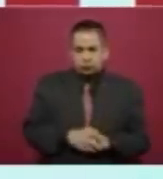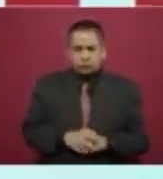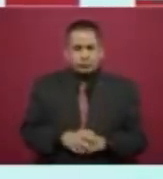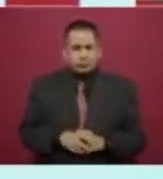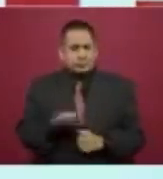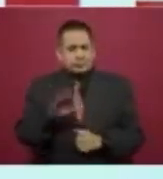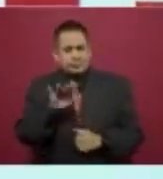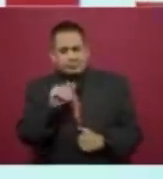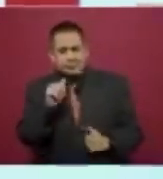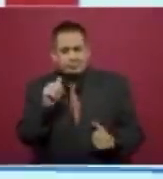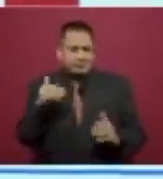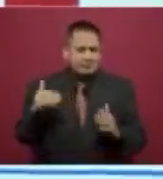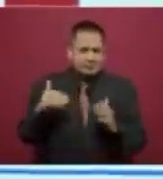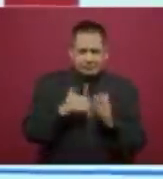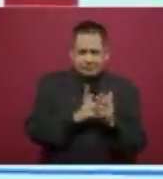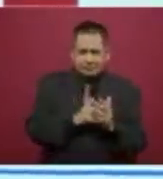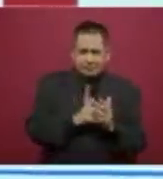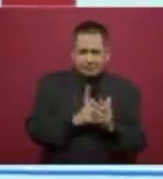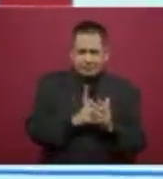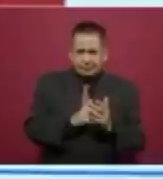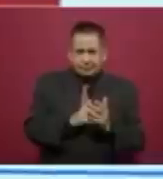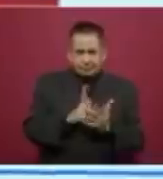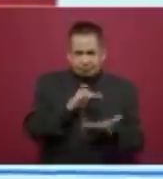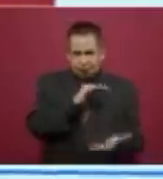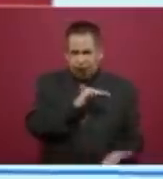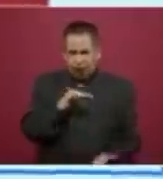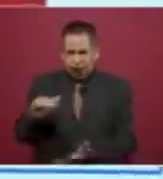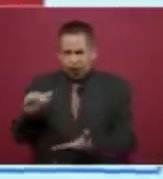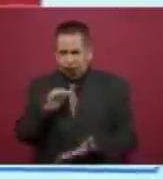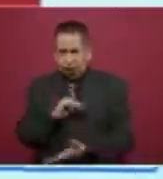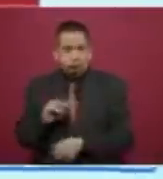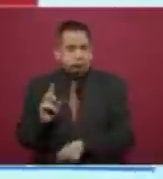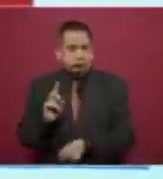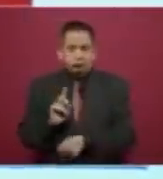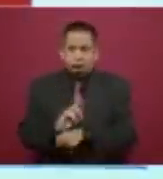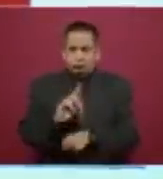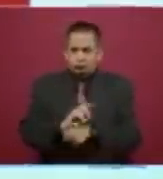56 mil barriles diarios.